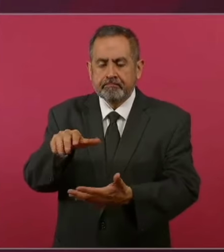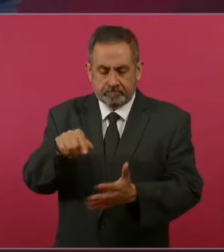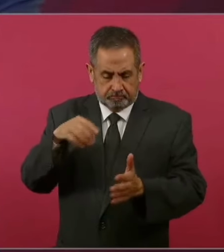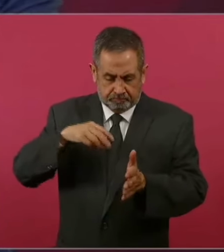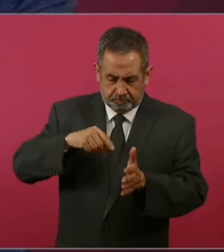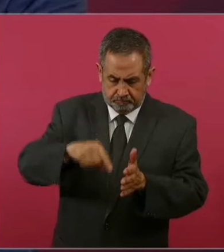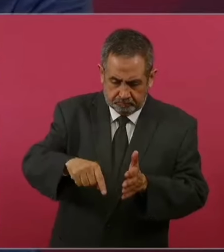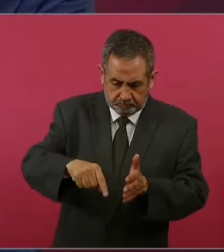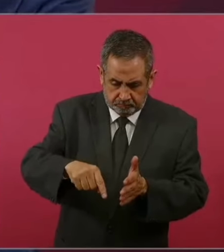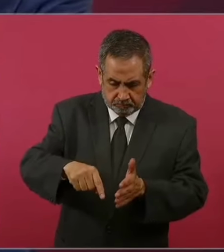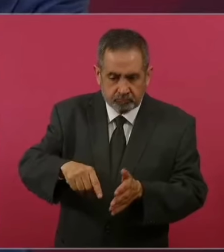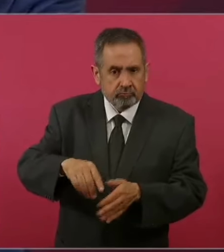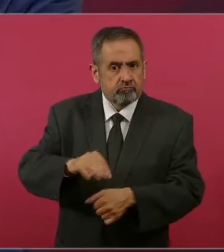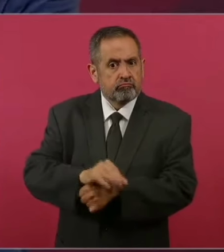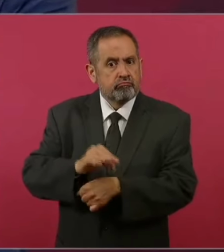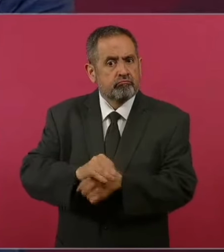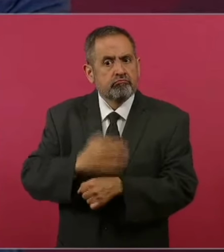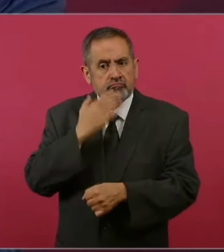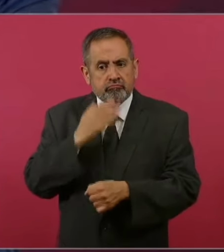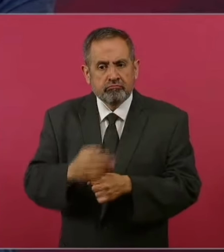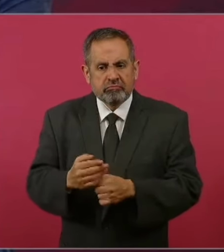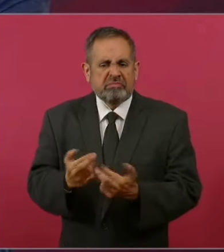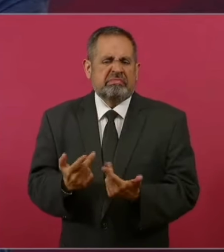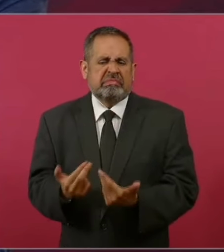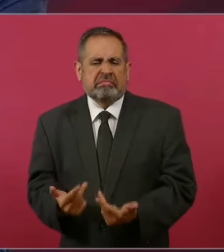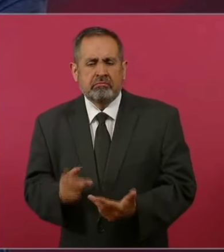dañino al suelo, que no degrade